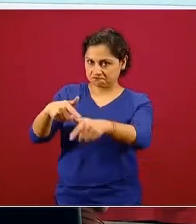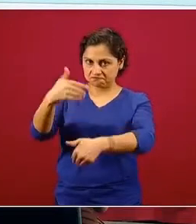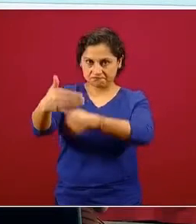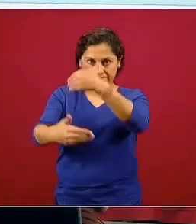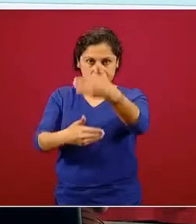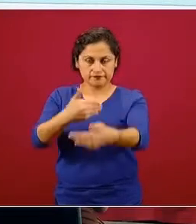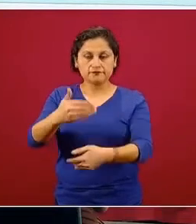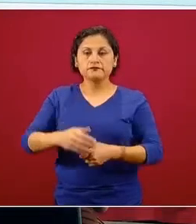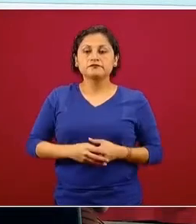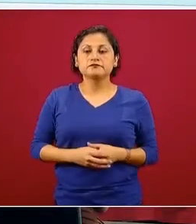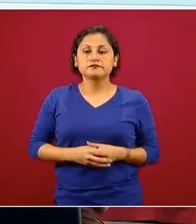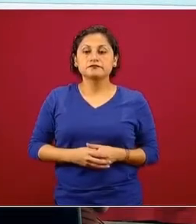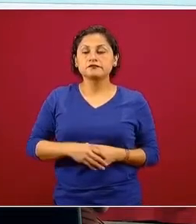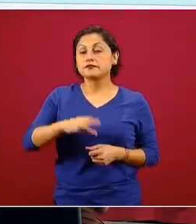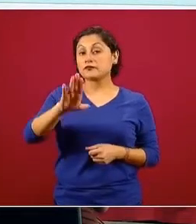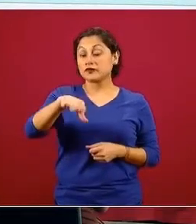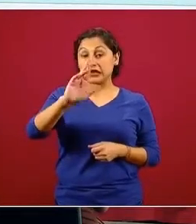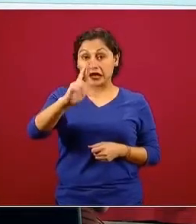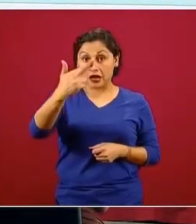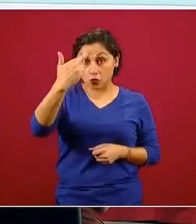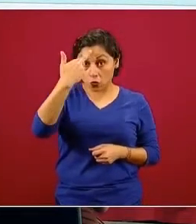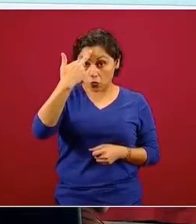recuerden que toda la información